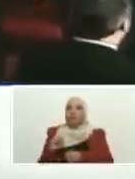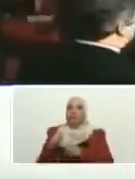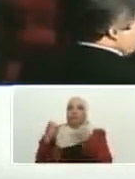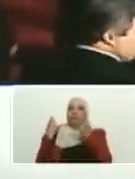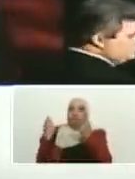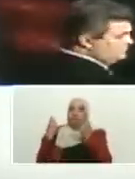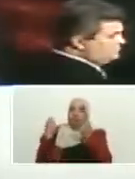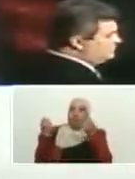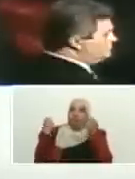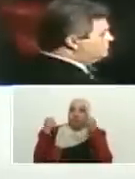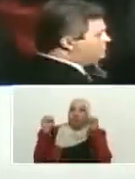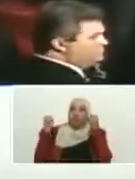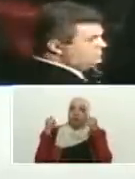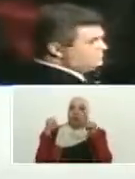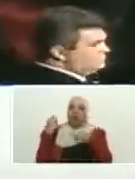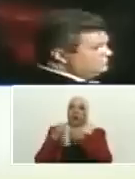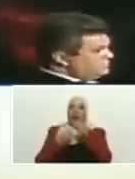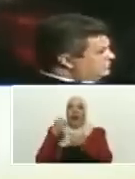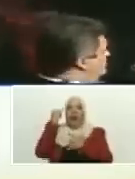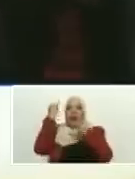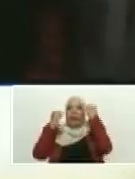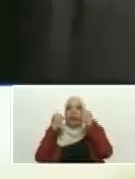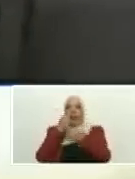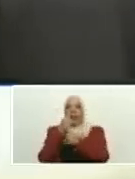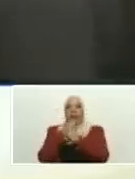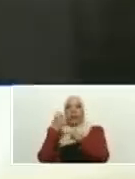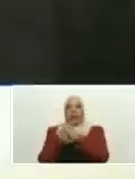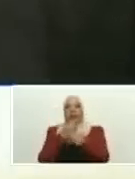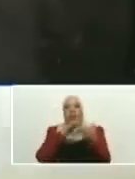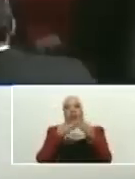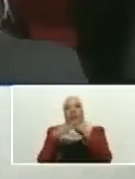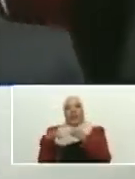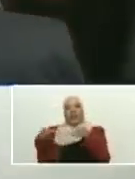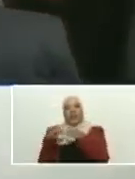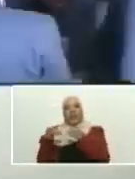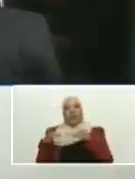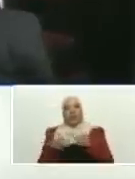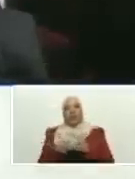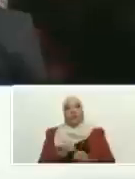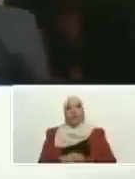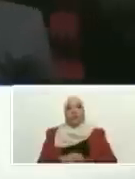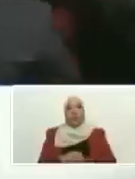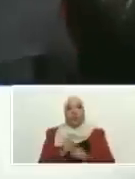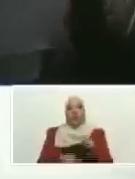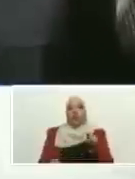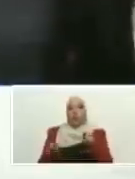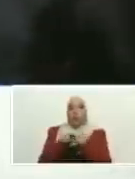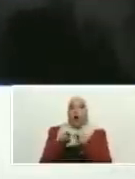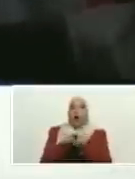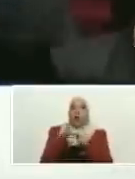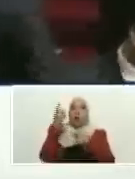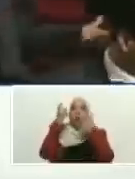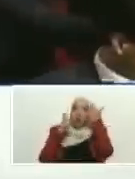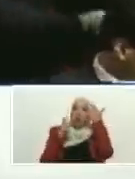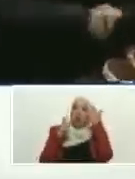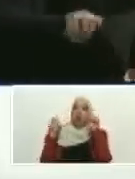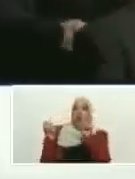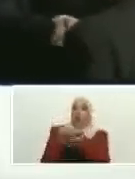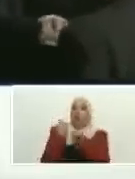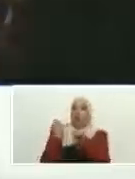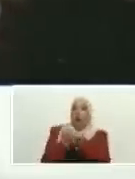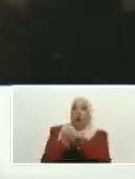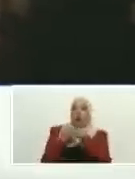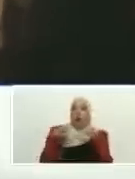forjado en la batalla de ideas, en el trabajo colectivo. Igual que nuestro comandante, forjado en el trabajo